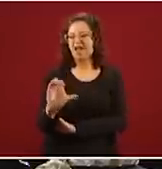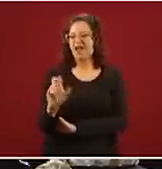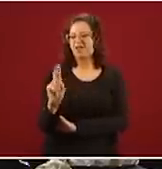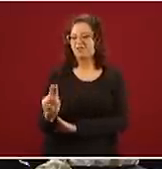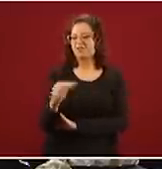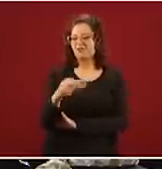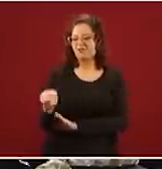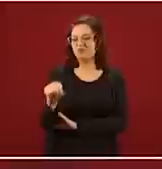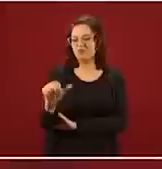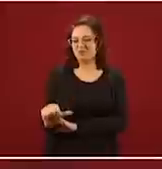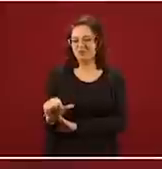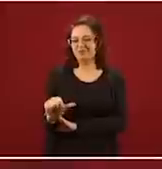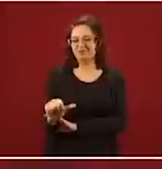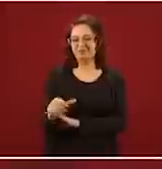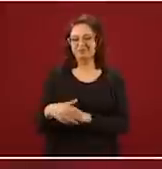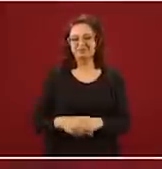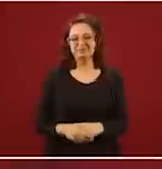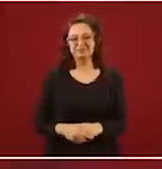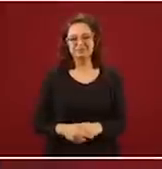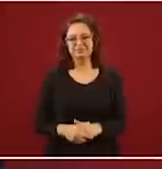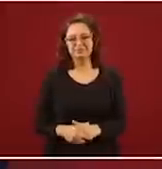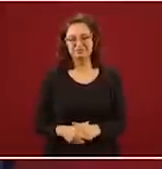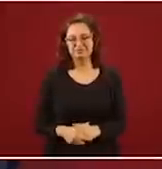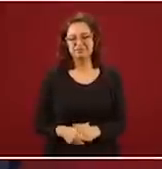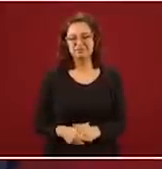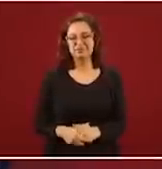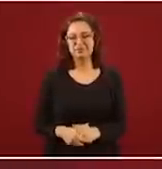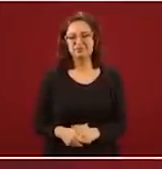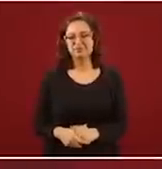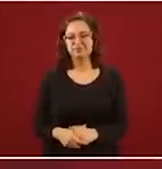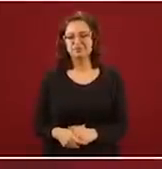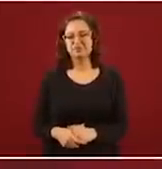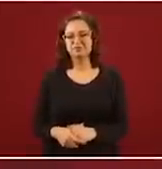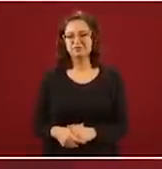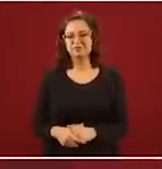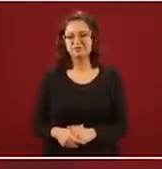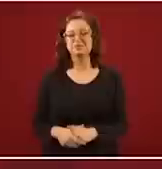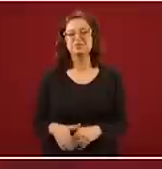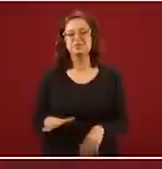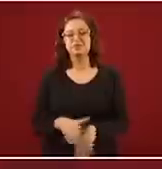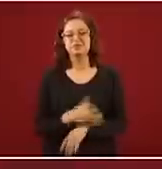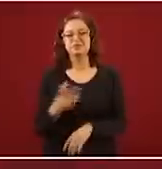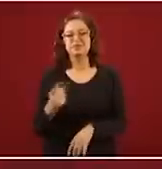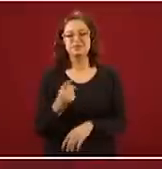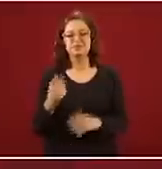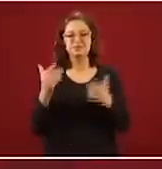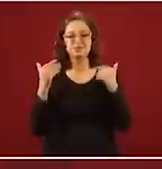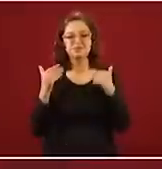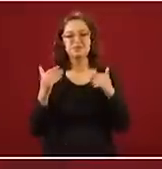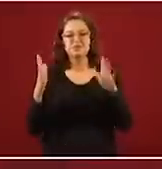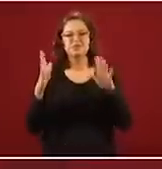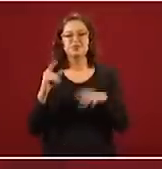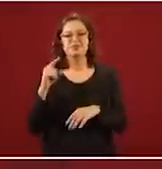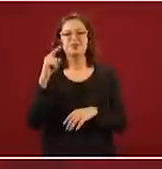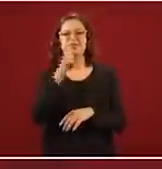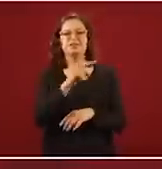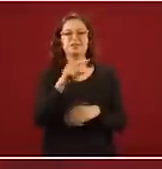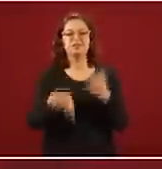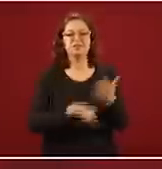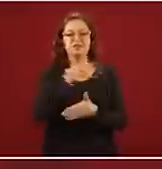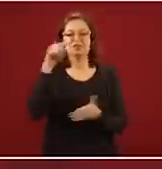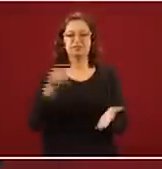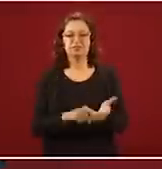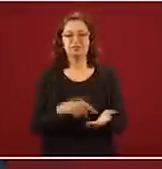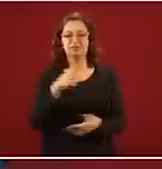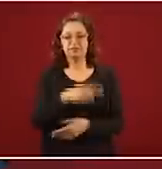Sí, es que famoso a las vacas, porque fue ahí donde se produjo uno